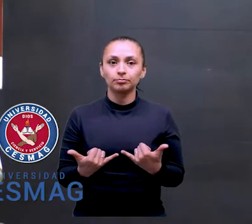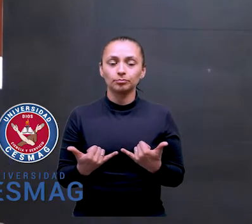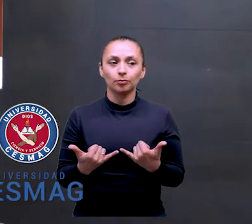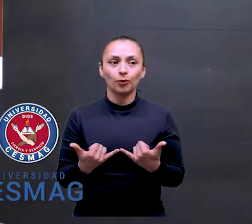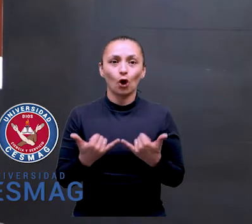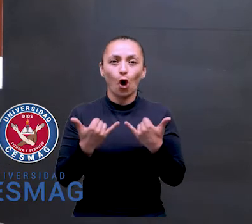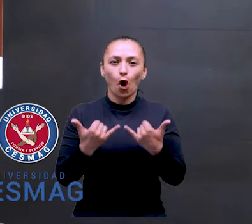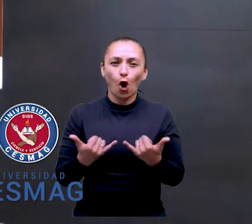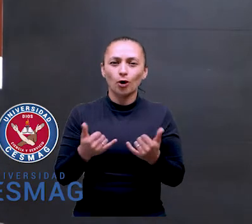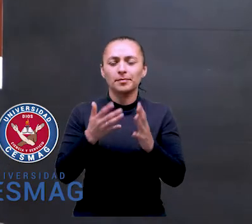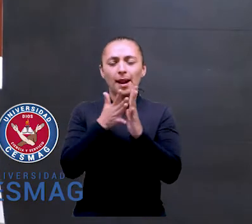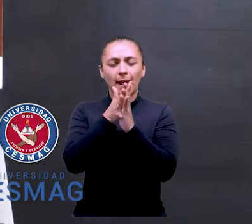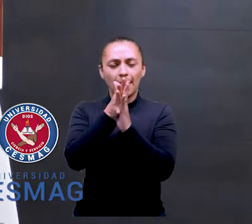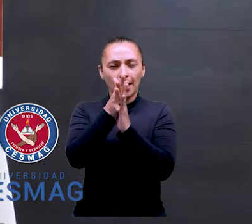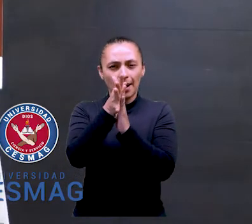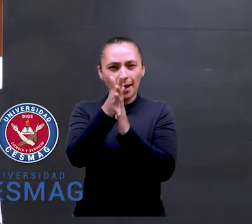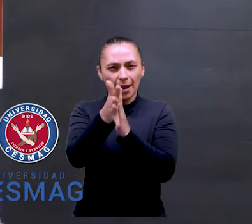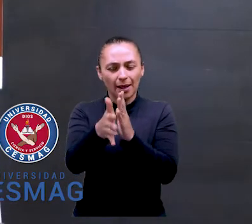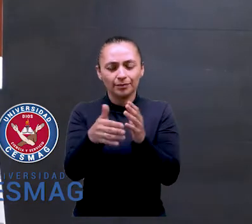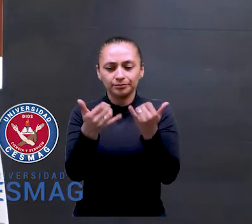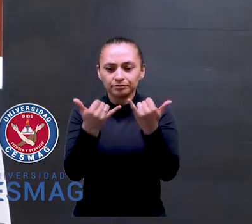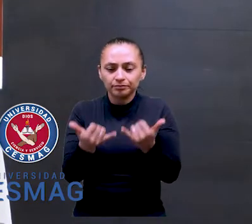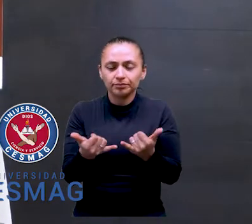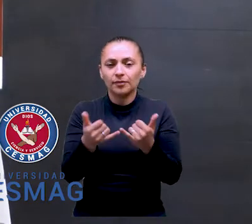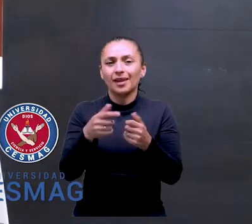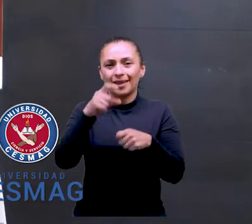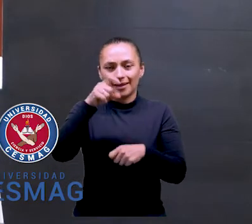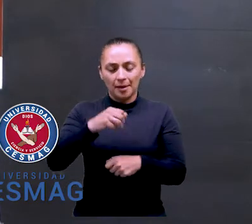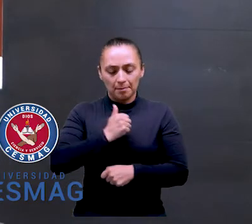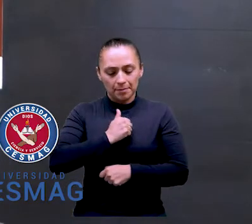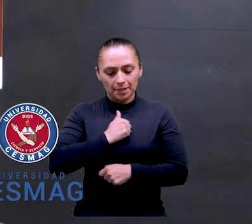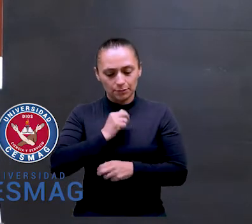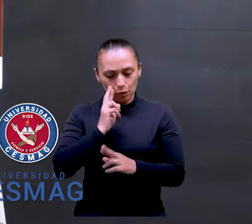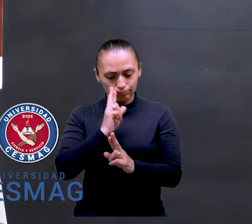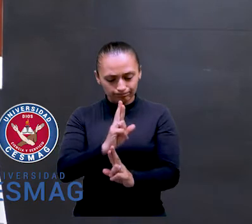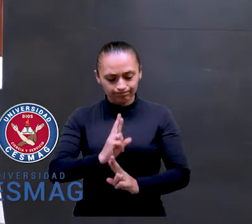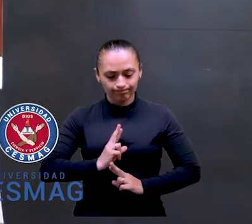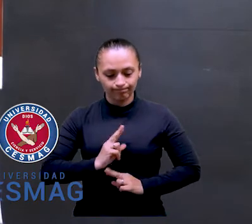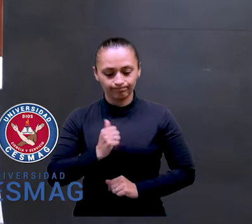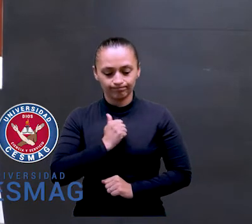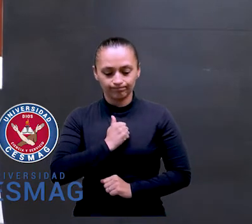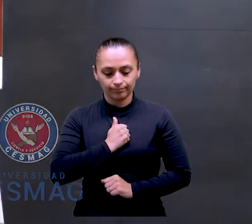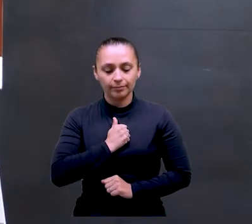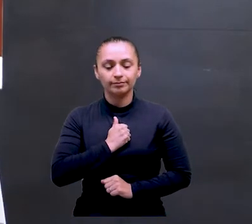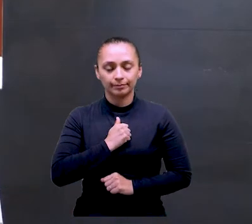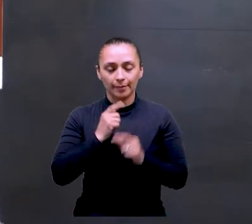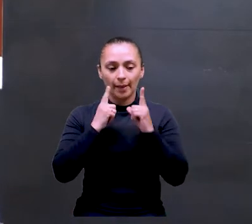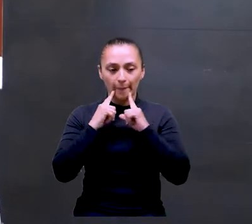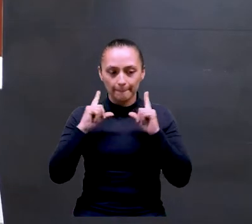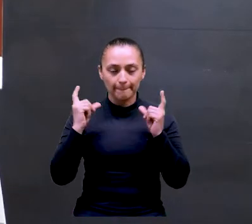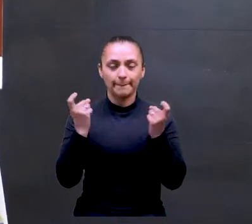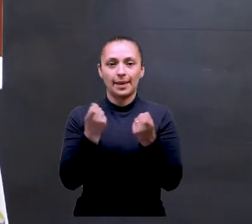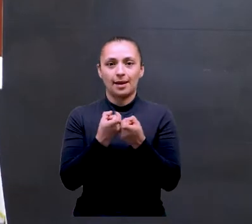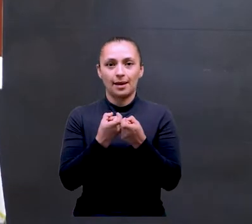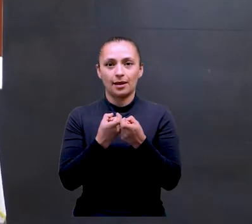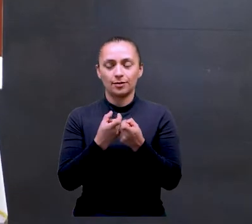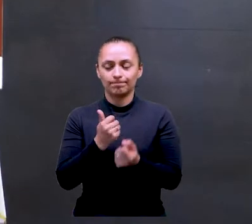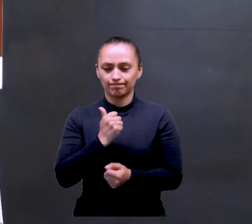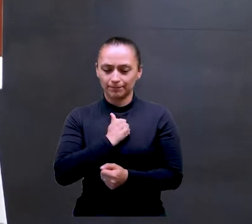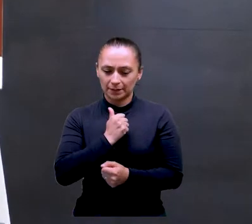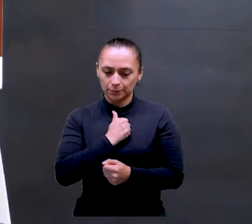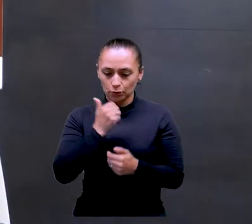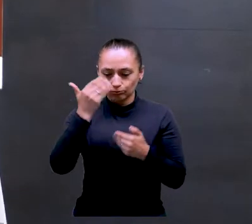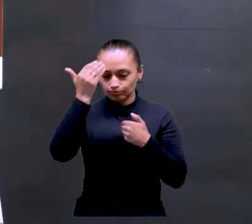para celebrar estos sagrados misterios reconozcamos una vez más que hemos pecado